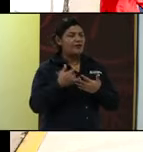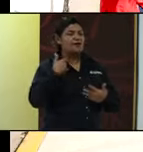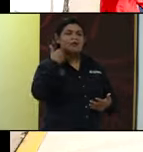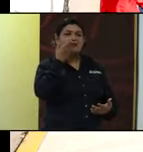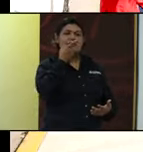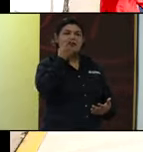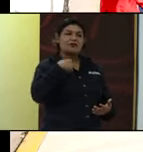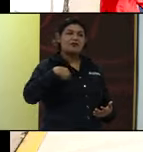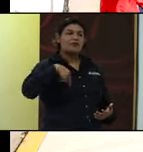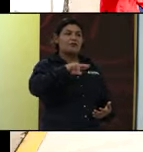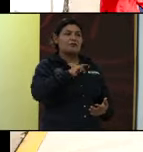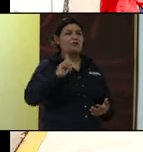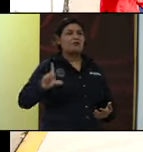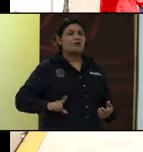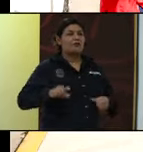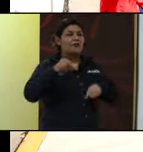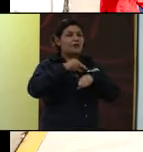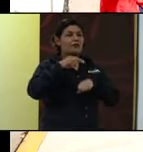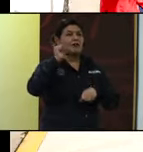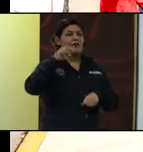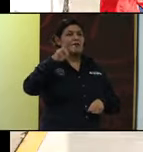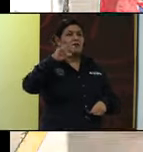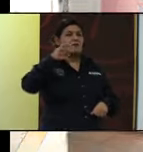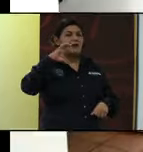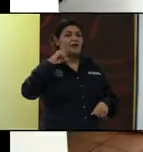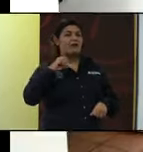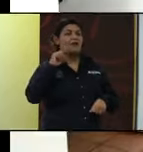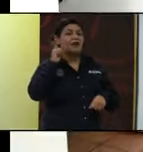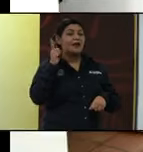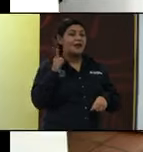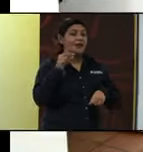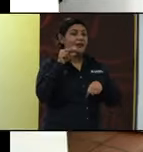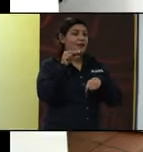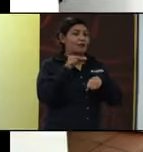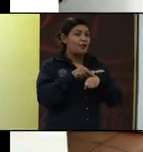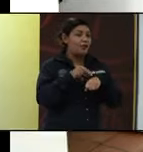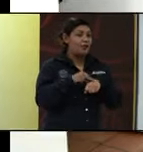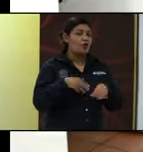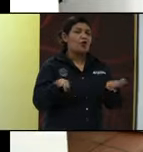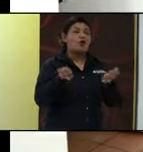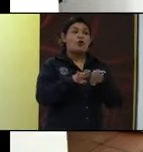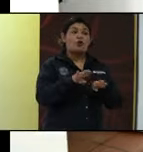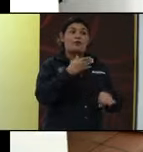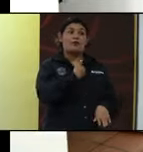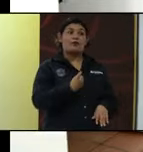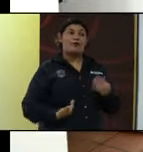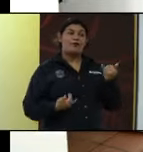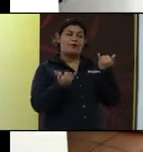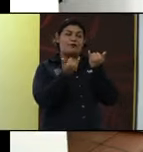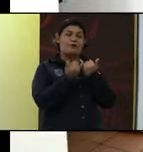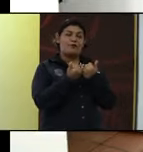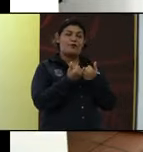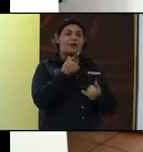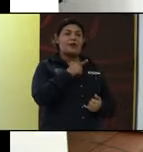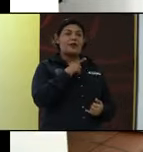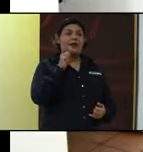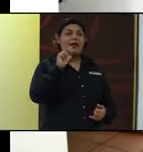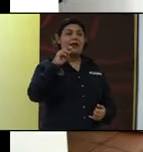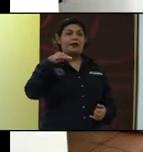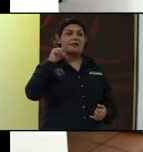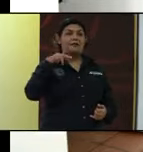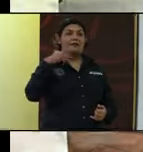que nuestro gobernador, el doctor Américo Villarreal Anaya, es doctor, como aquí también nuestro alcalde, el doctor Armando Martínez. Y a los